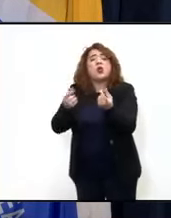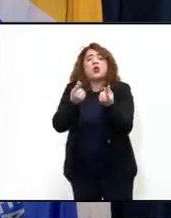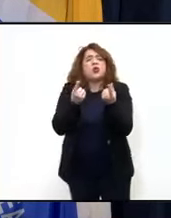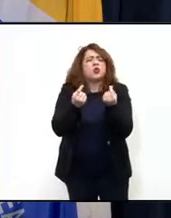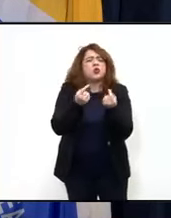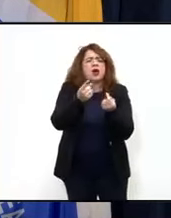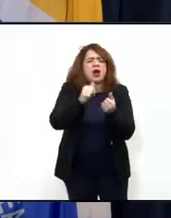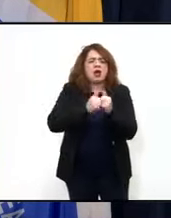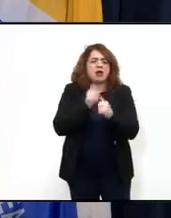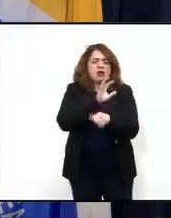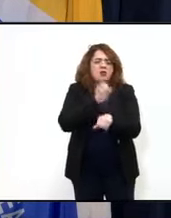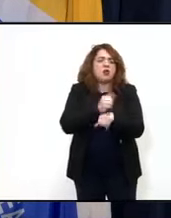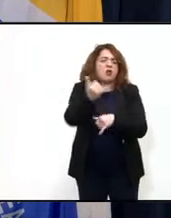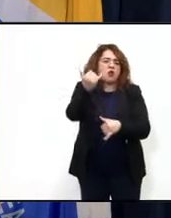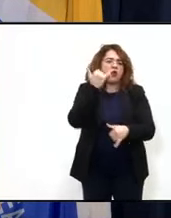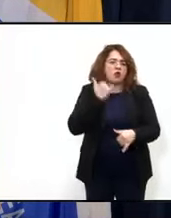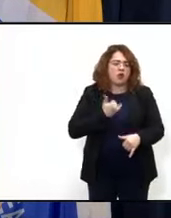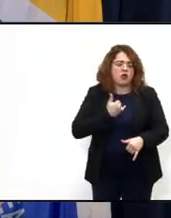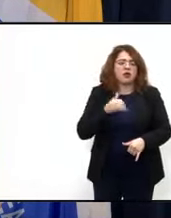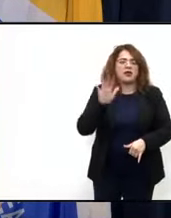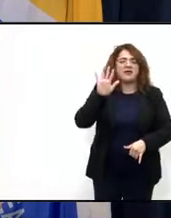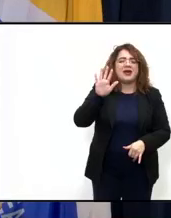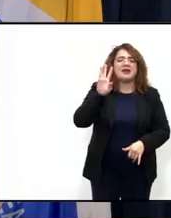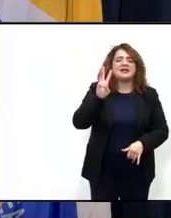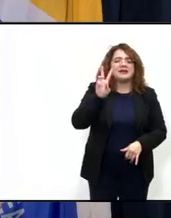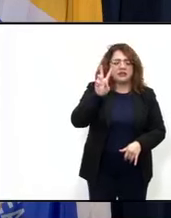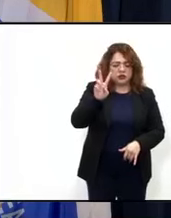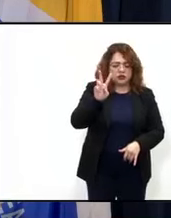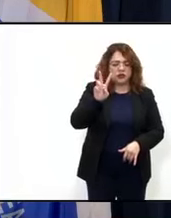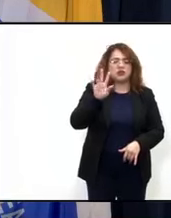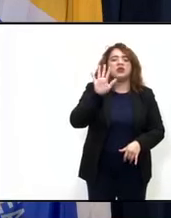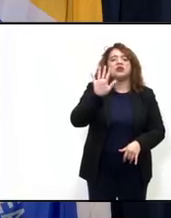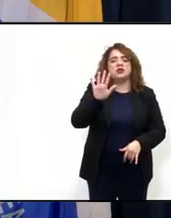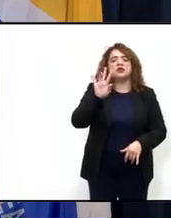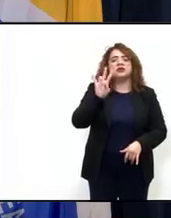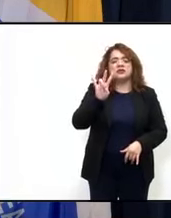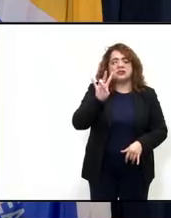o también pueden llamar al área